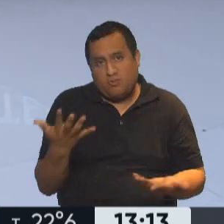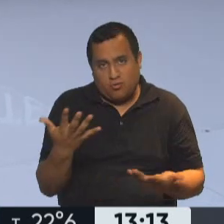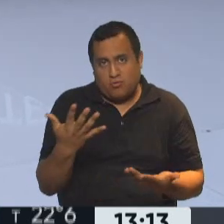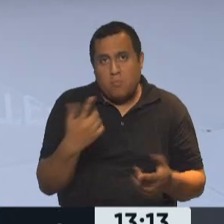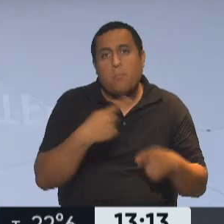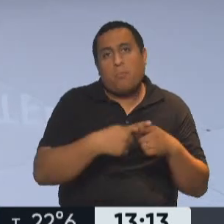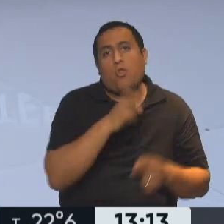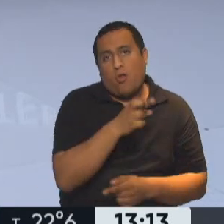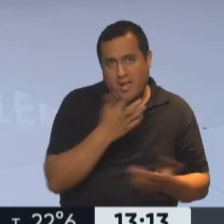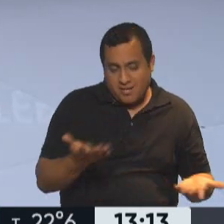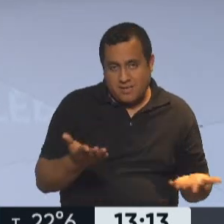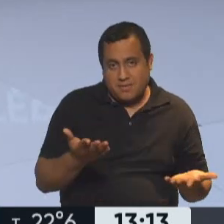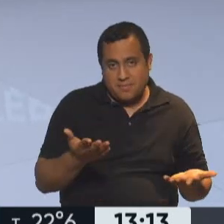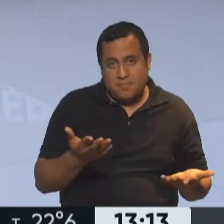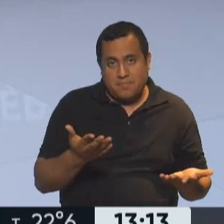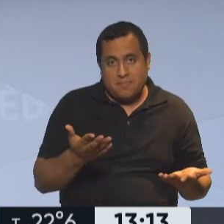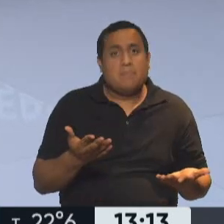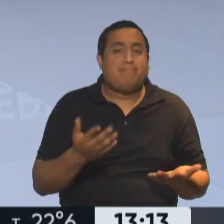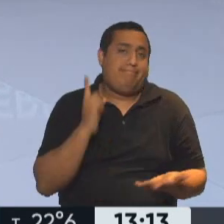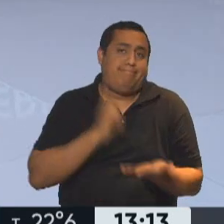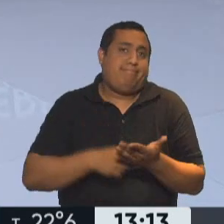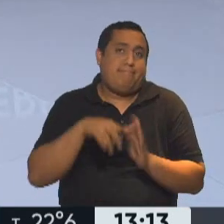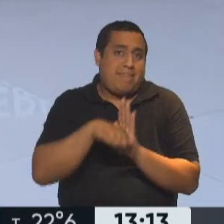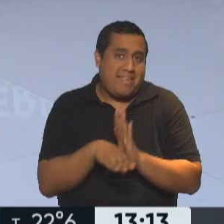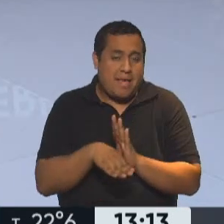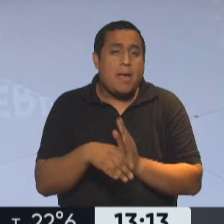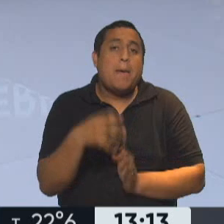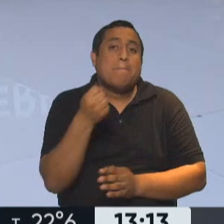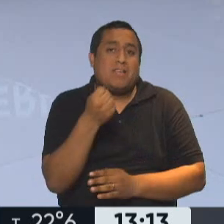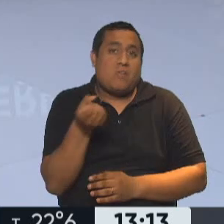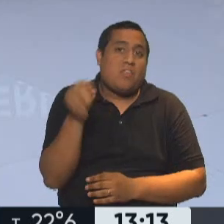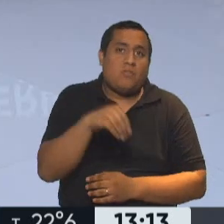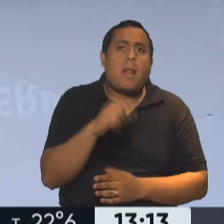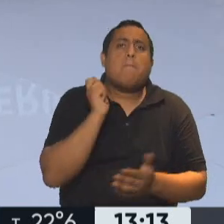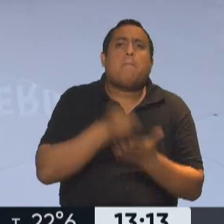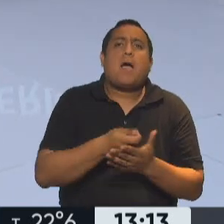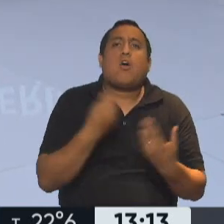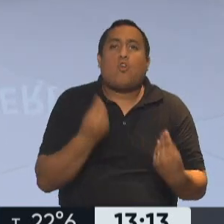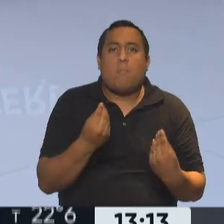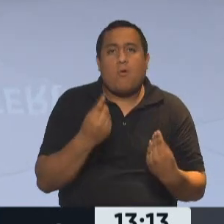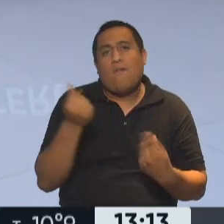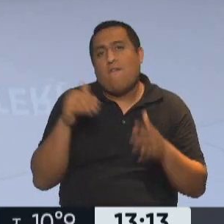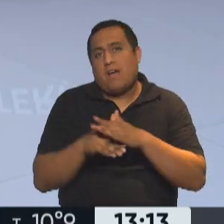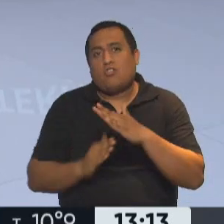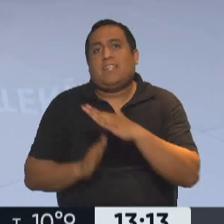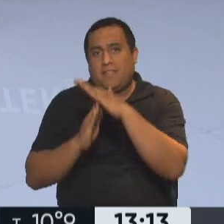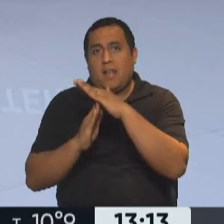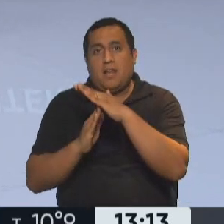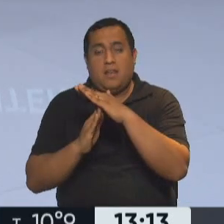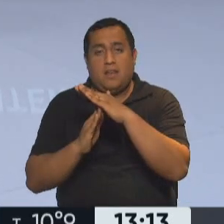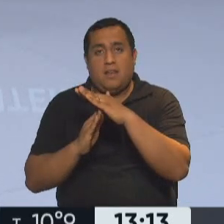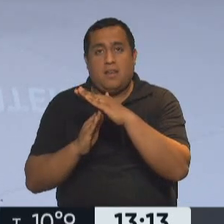cada dólar. Finalmente es una medida en donde esos pesos adicionales se pagan por parte del central, pero no es que se